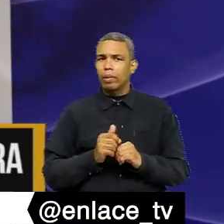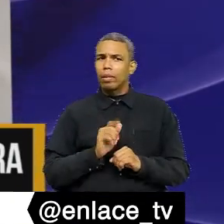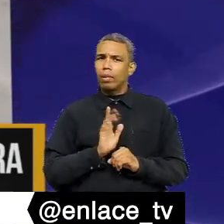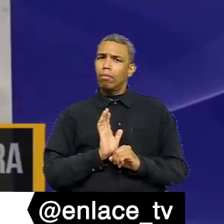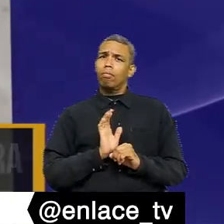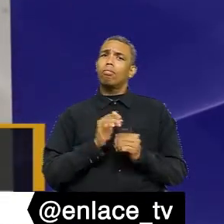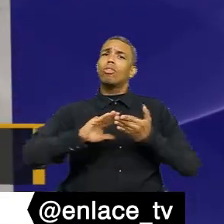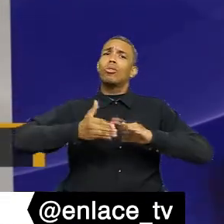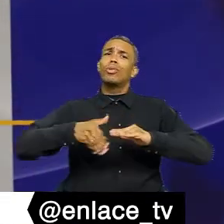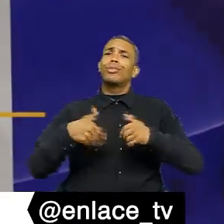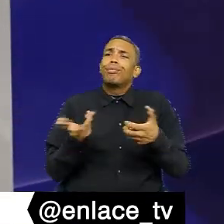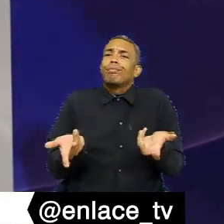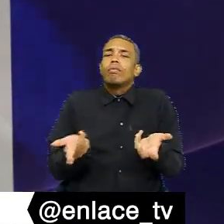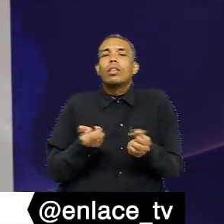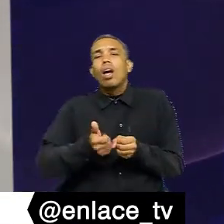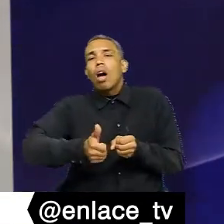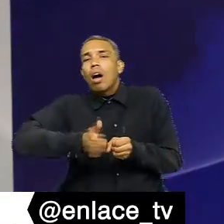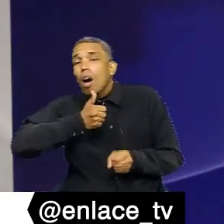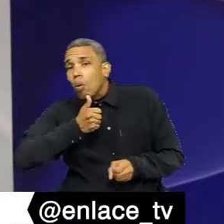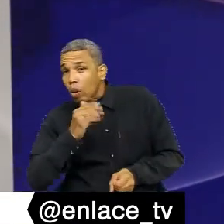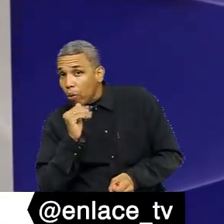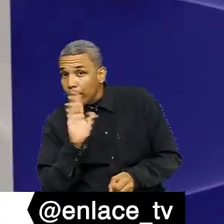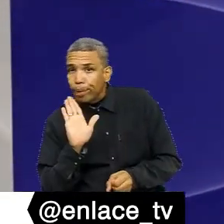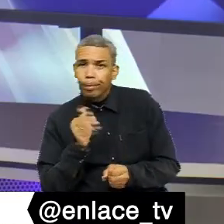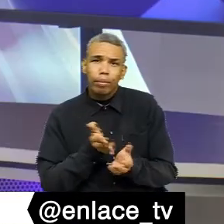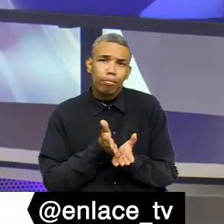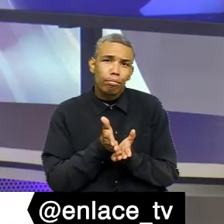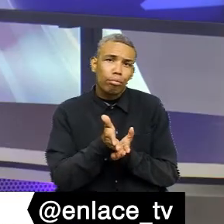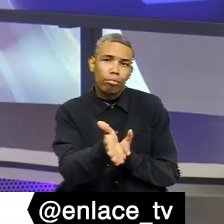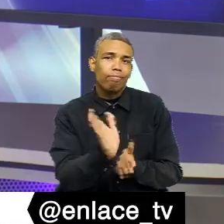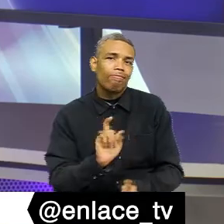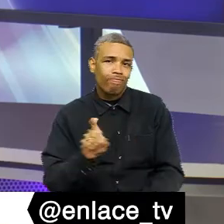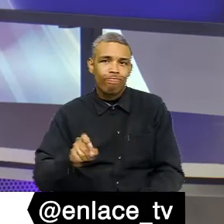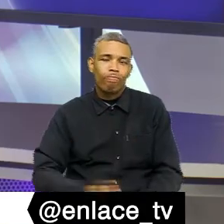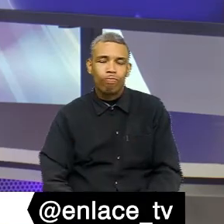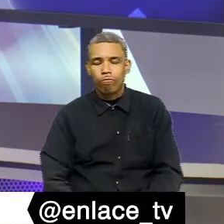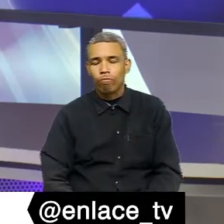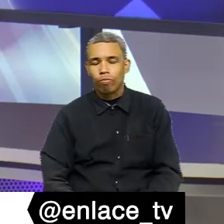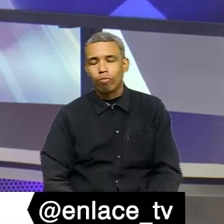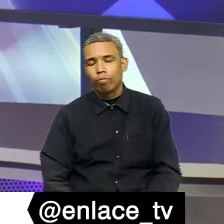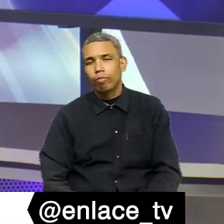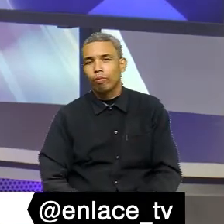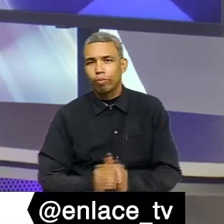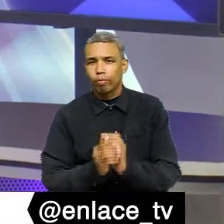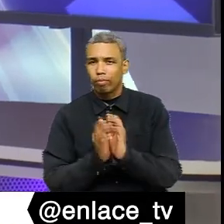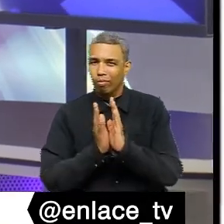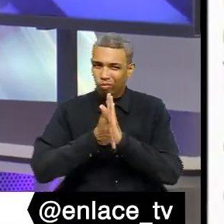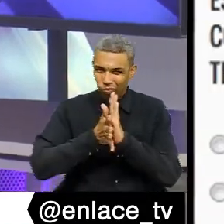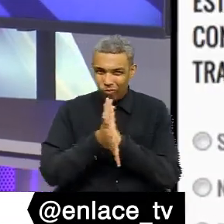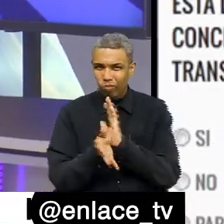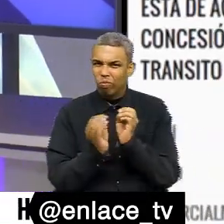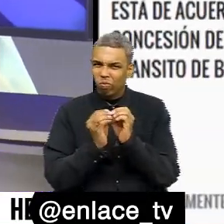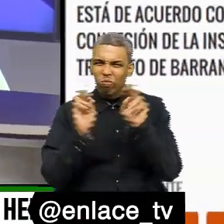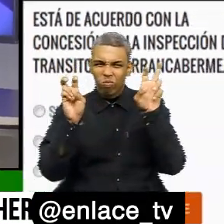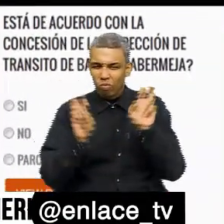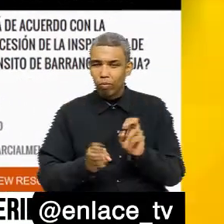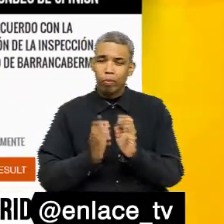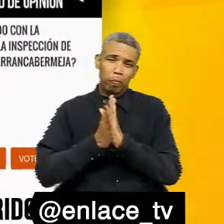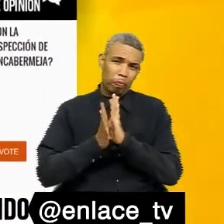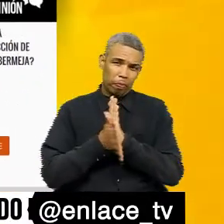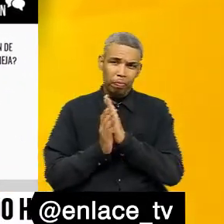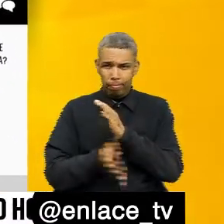comunidad continuará padeciendo de esta incómoda situación. Y seguimos llevando a nuestra comunidad el acontecer de nuestra ciudad y región.